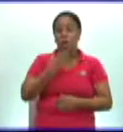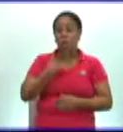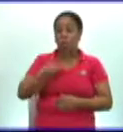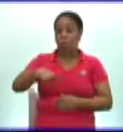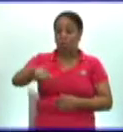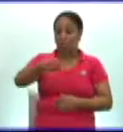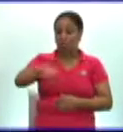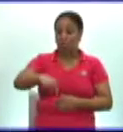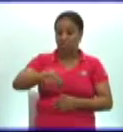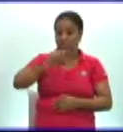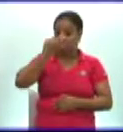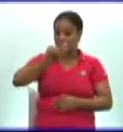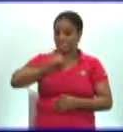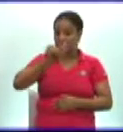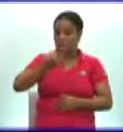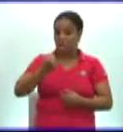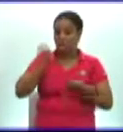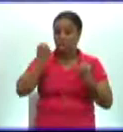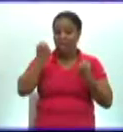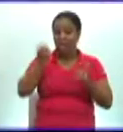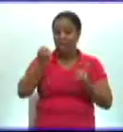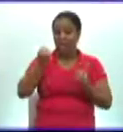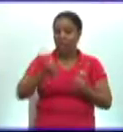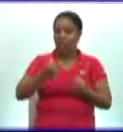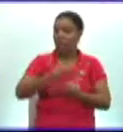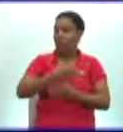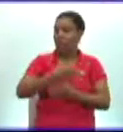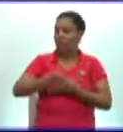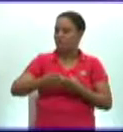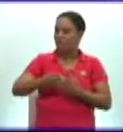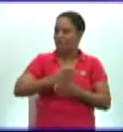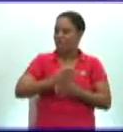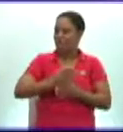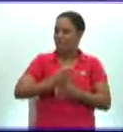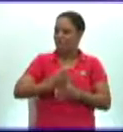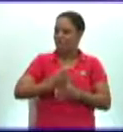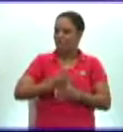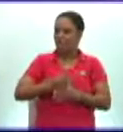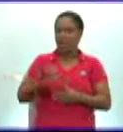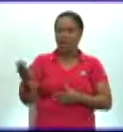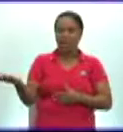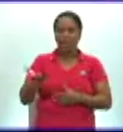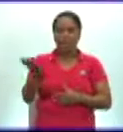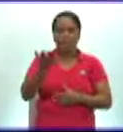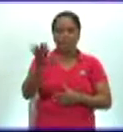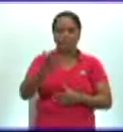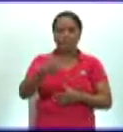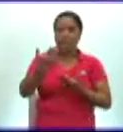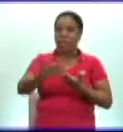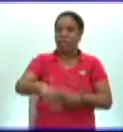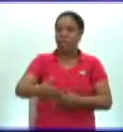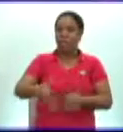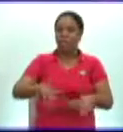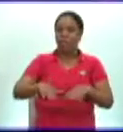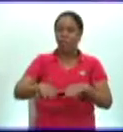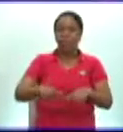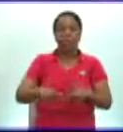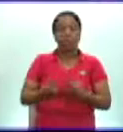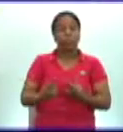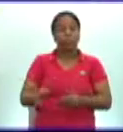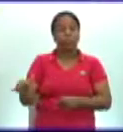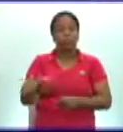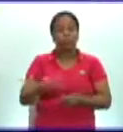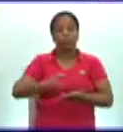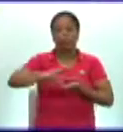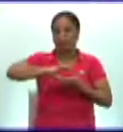hemos planteado, la fuerza varía la velocidad, la dirección del movimiento, pero también